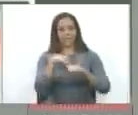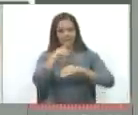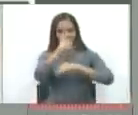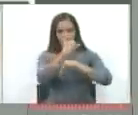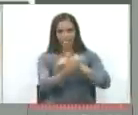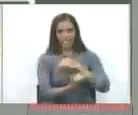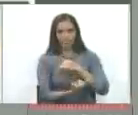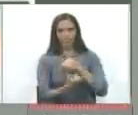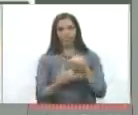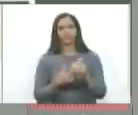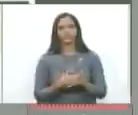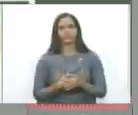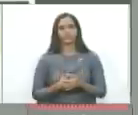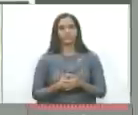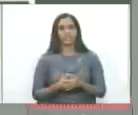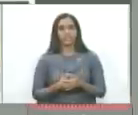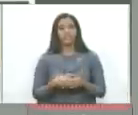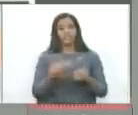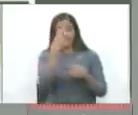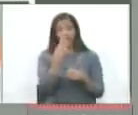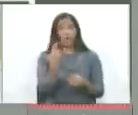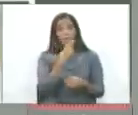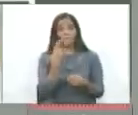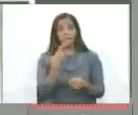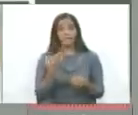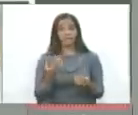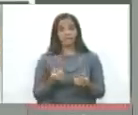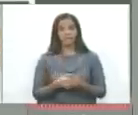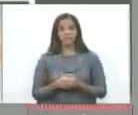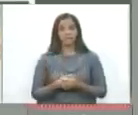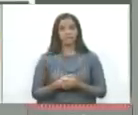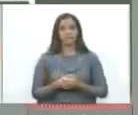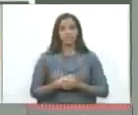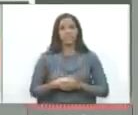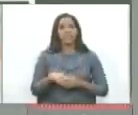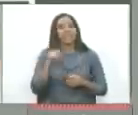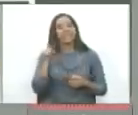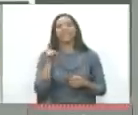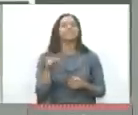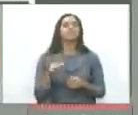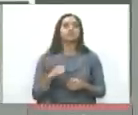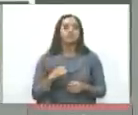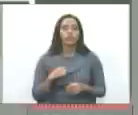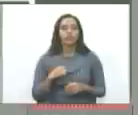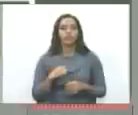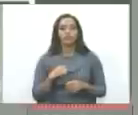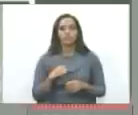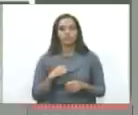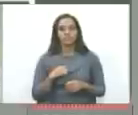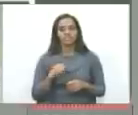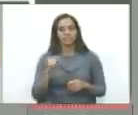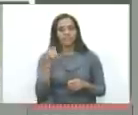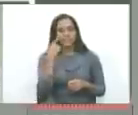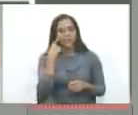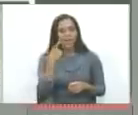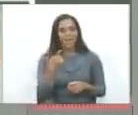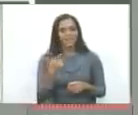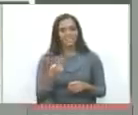planificación. Y el compromiso. Compromiso. Ahora, ellos son, desde su punto de vista